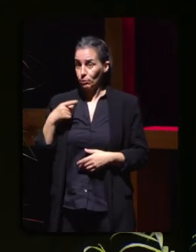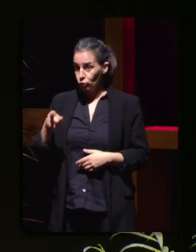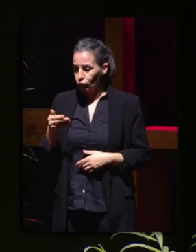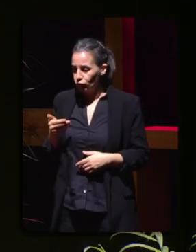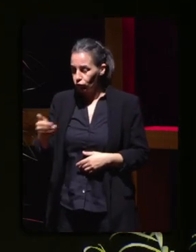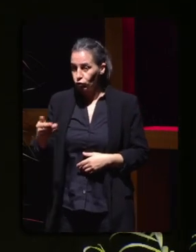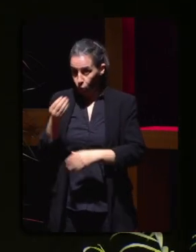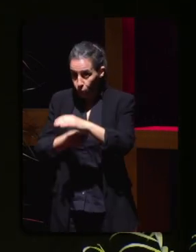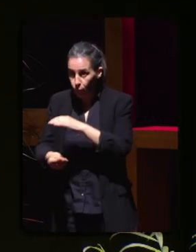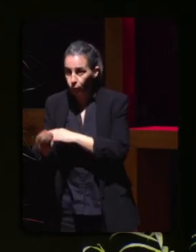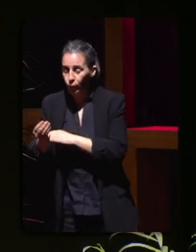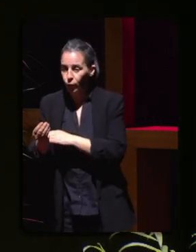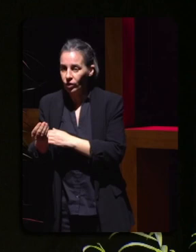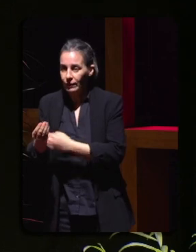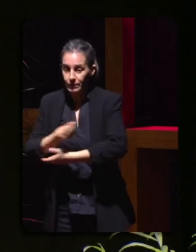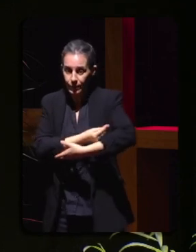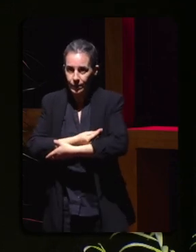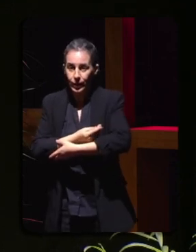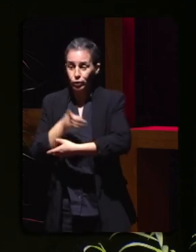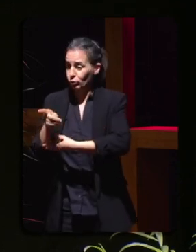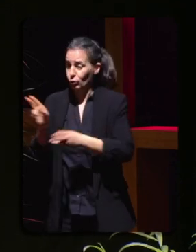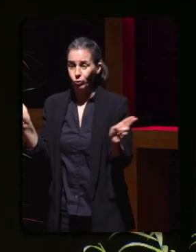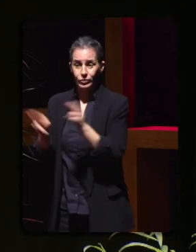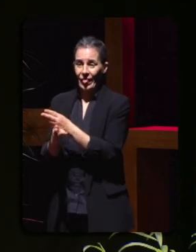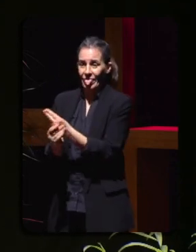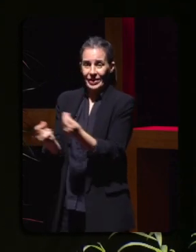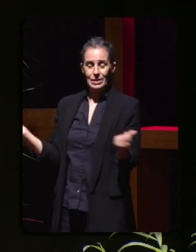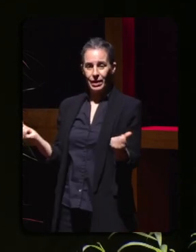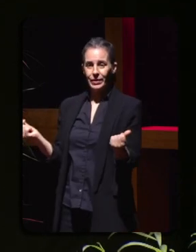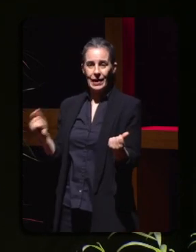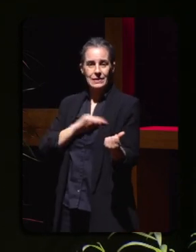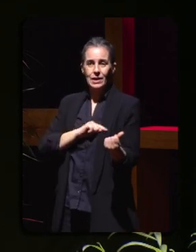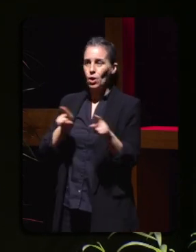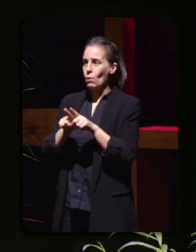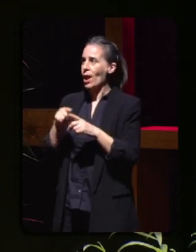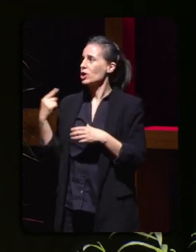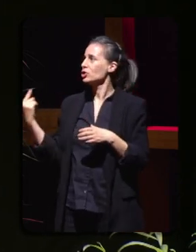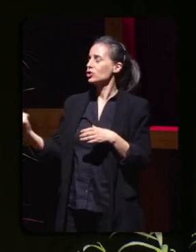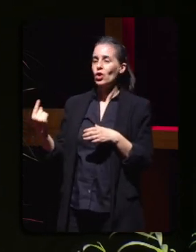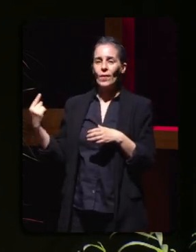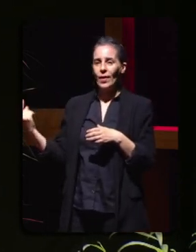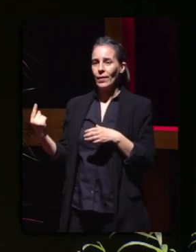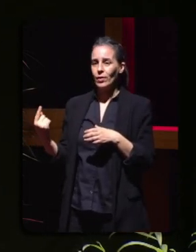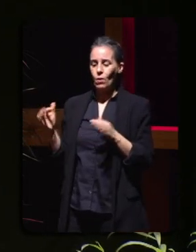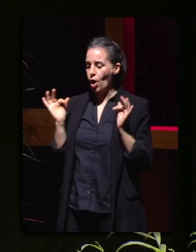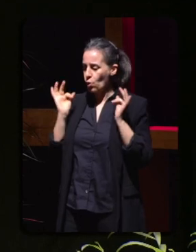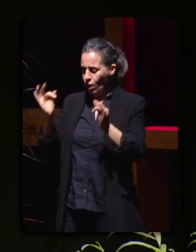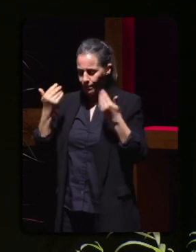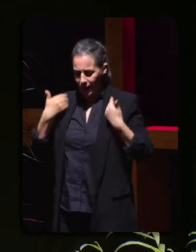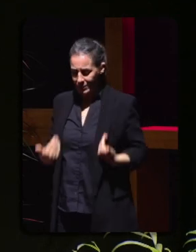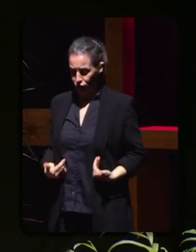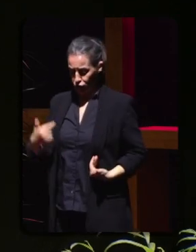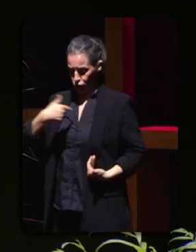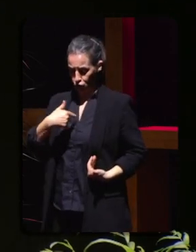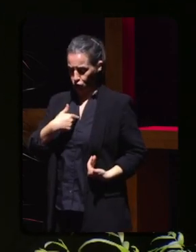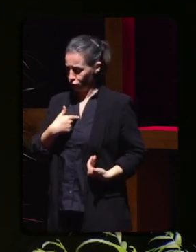desapareces es lo que se siente además una gran soledad y un gran nunca más voy a volver a ser yo o sea nacen dos